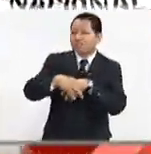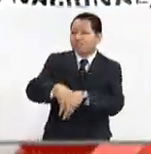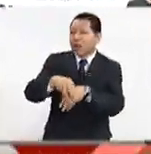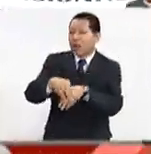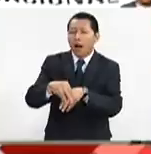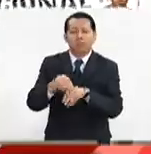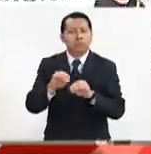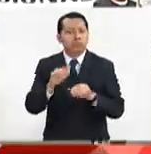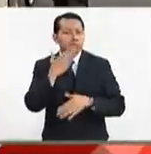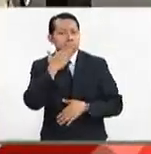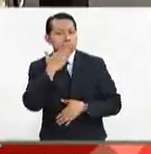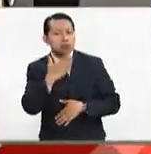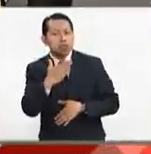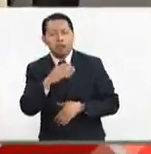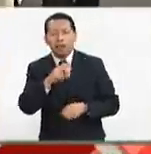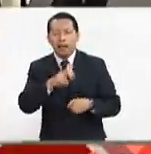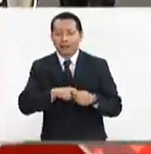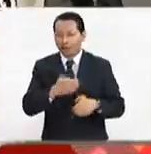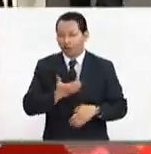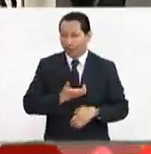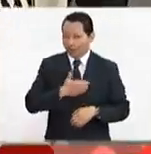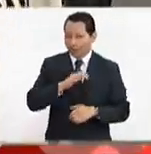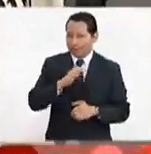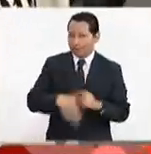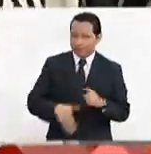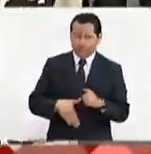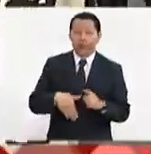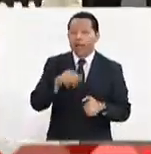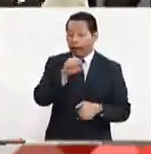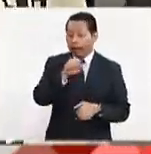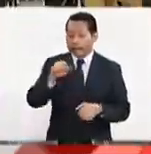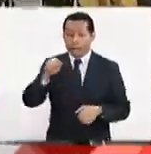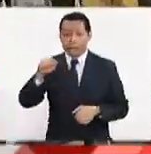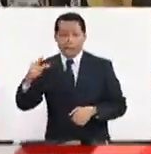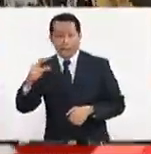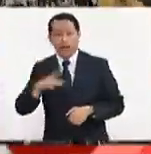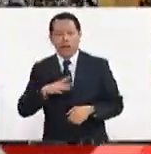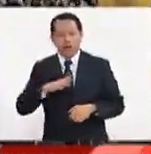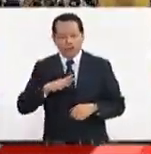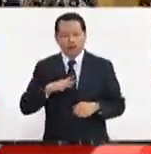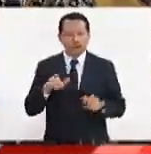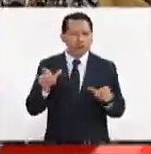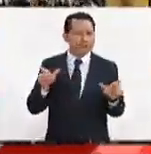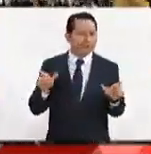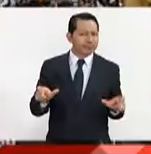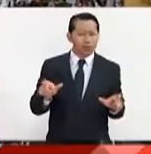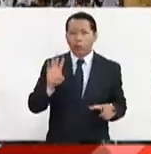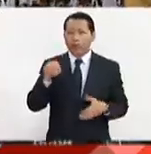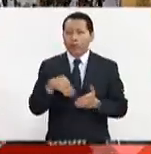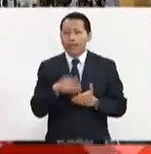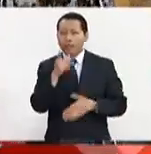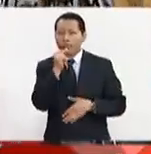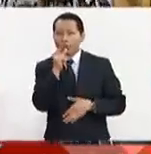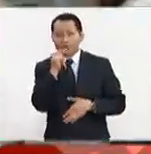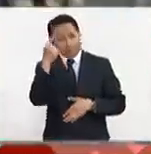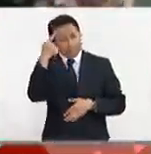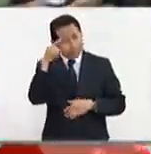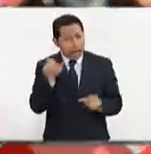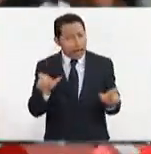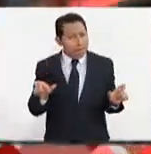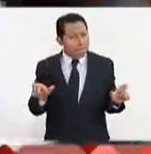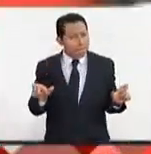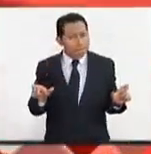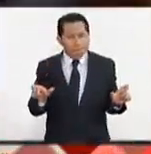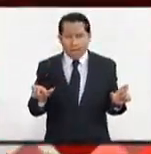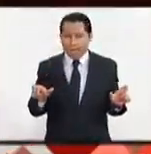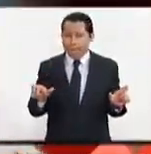Zócalo capitalino. La Secretaría de Seguridad Pública desplegó un operativo con más de 4.000 agentes para salvaguardar la